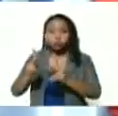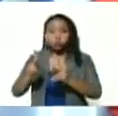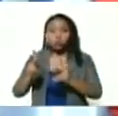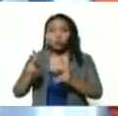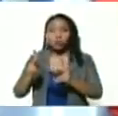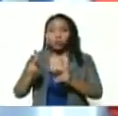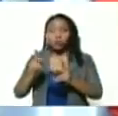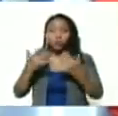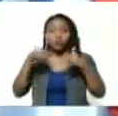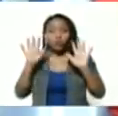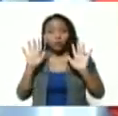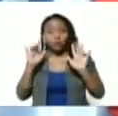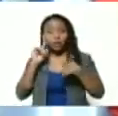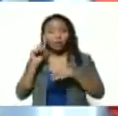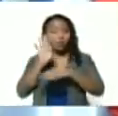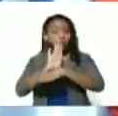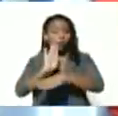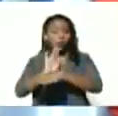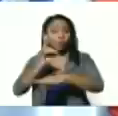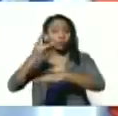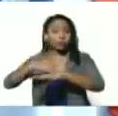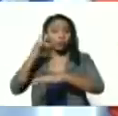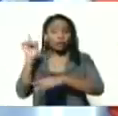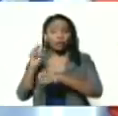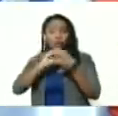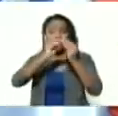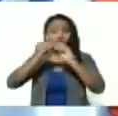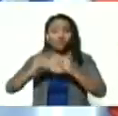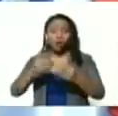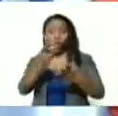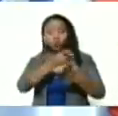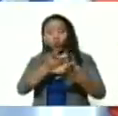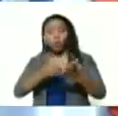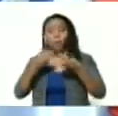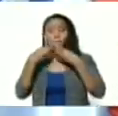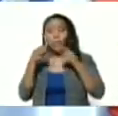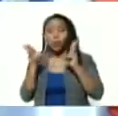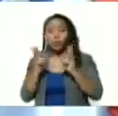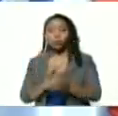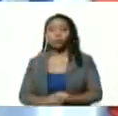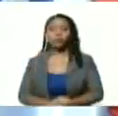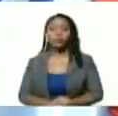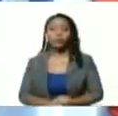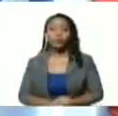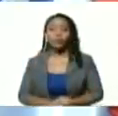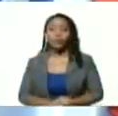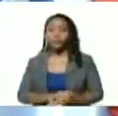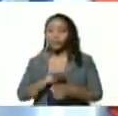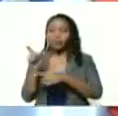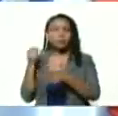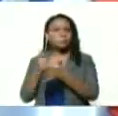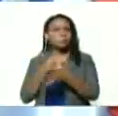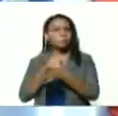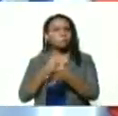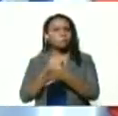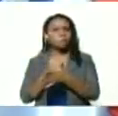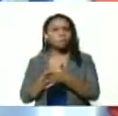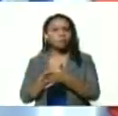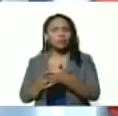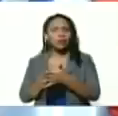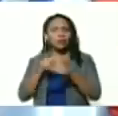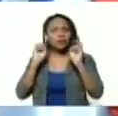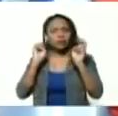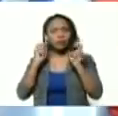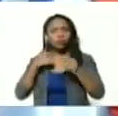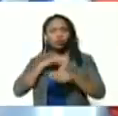pues, cuidado con esto del caso de forjamiento de documentos públicos. En esta lucha, pues, sin cuartel,